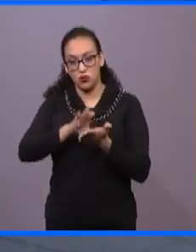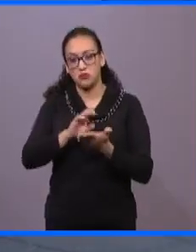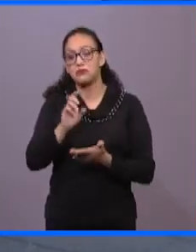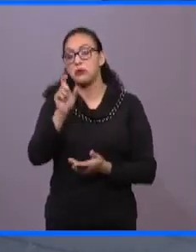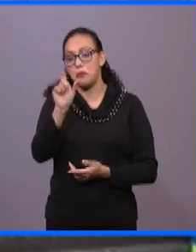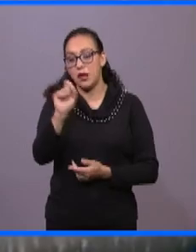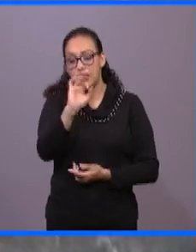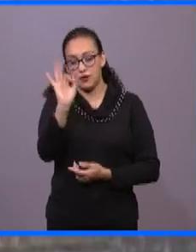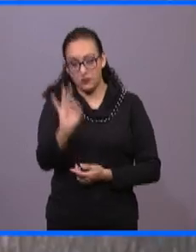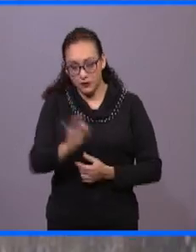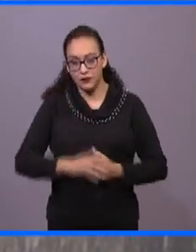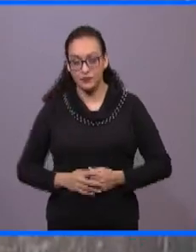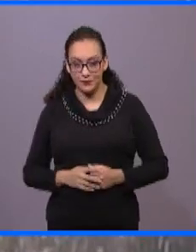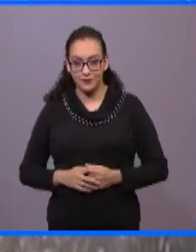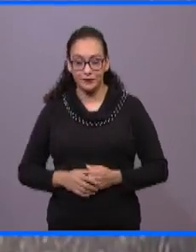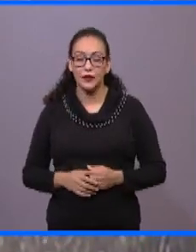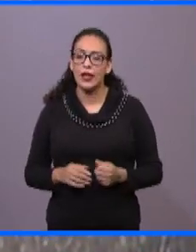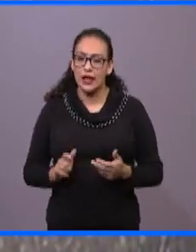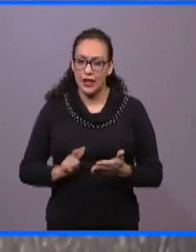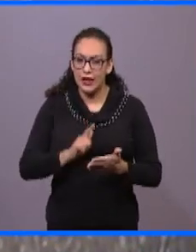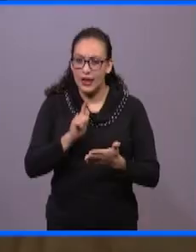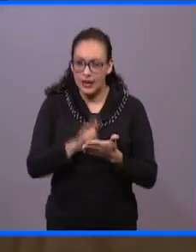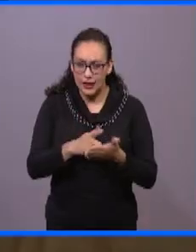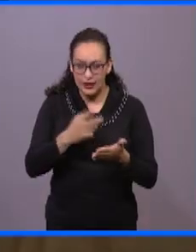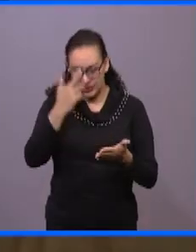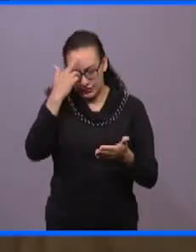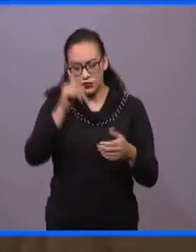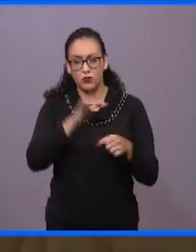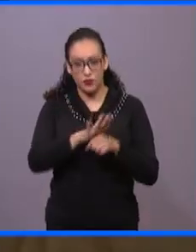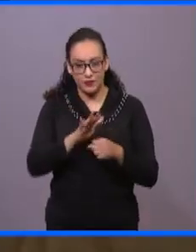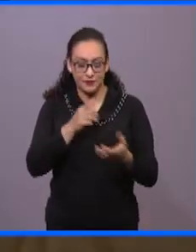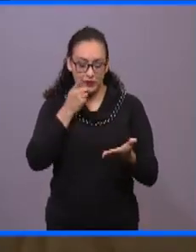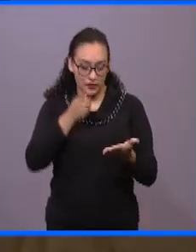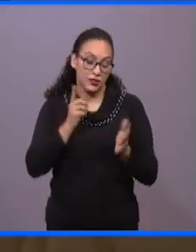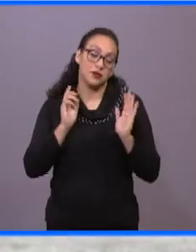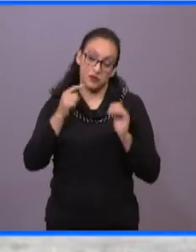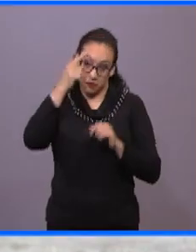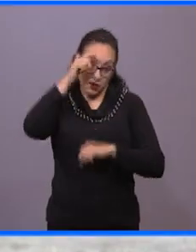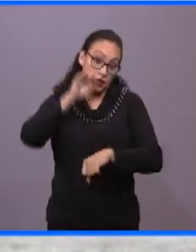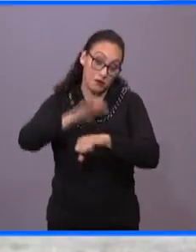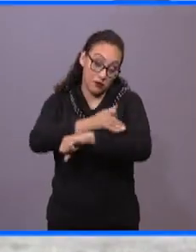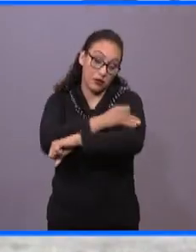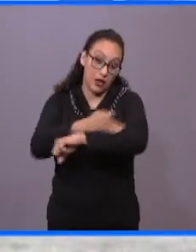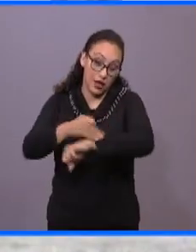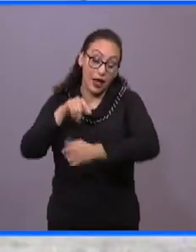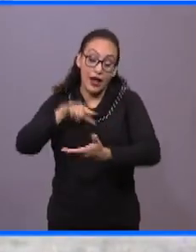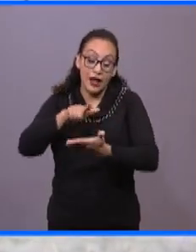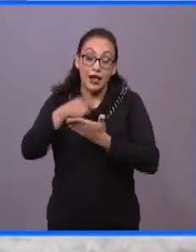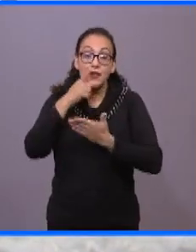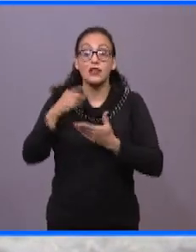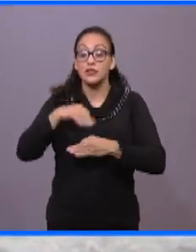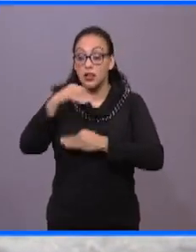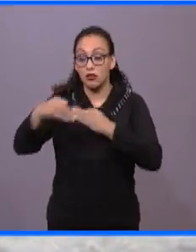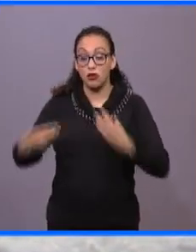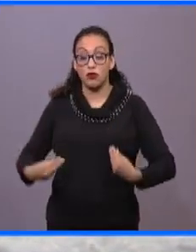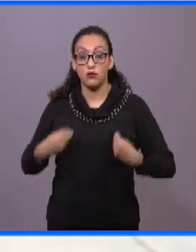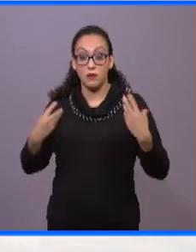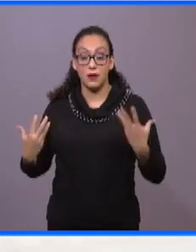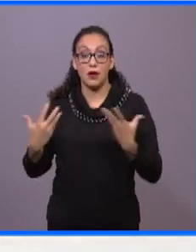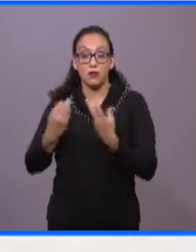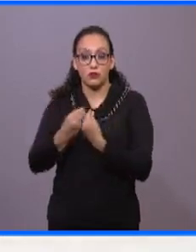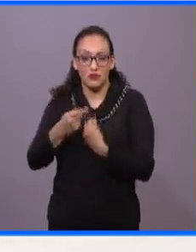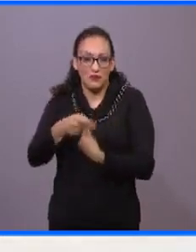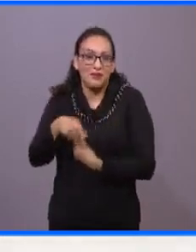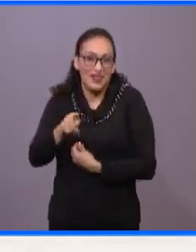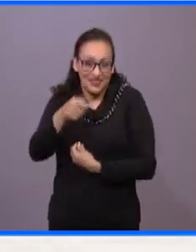un 20%. La disposición se sustenta en la idea tradicional de la familia, donde todos viven juntos, pero ahora la realidad